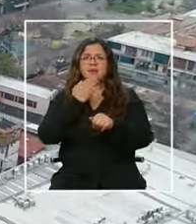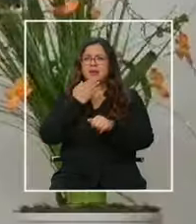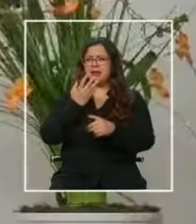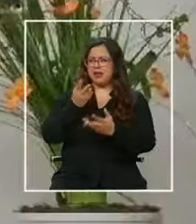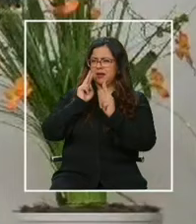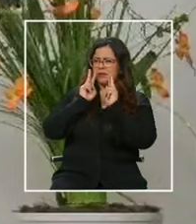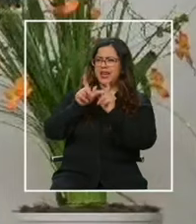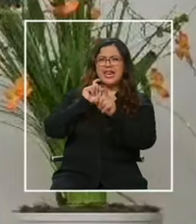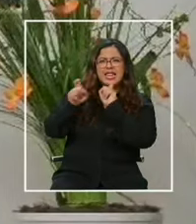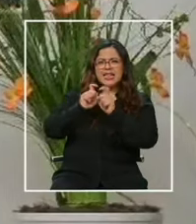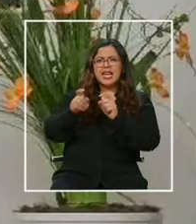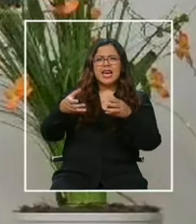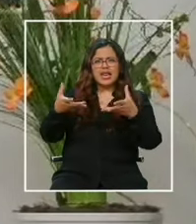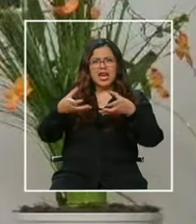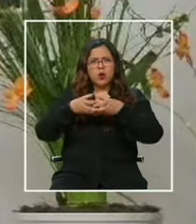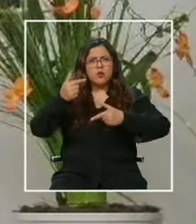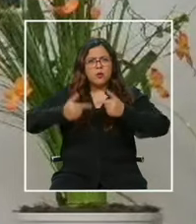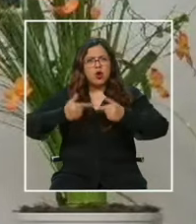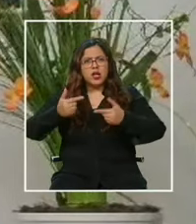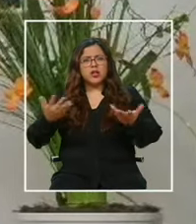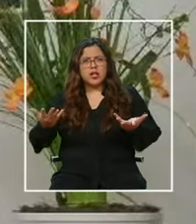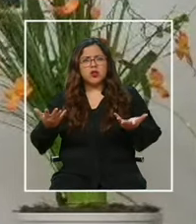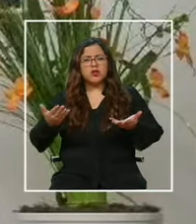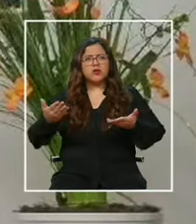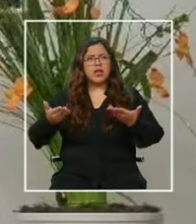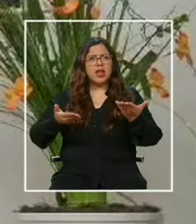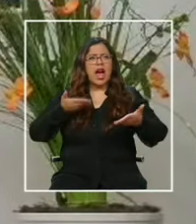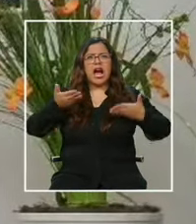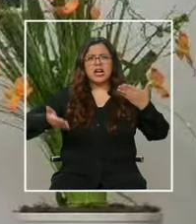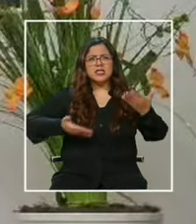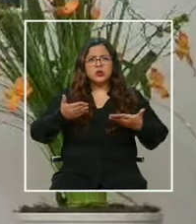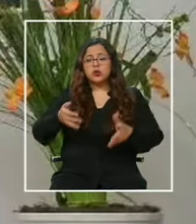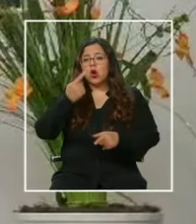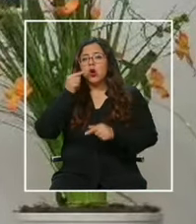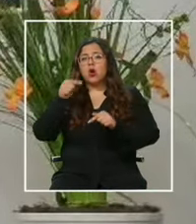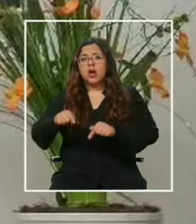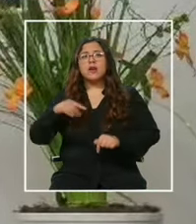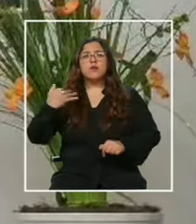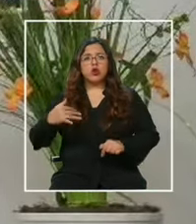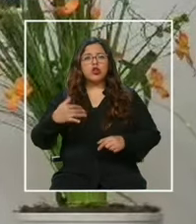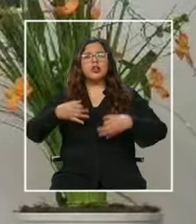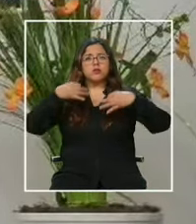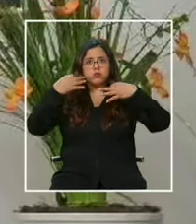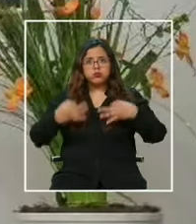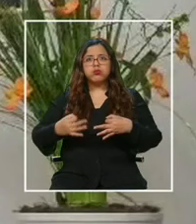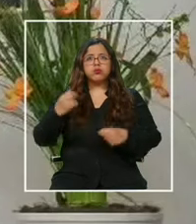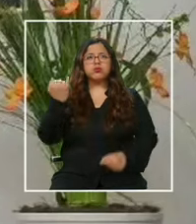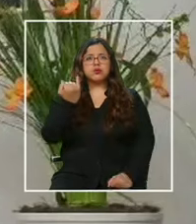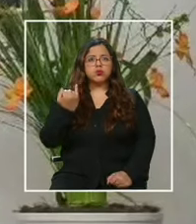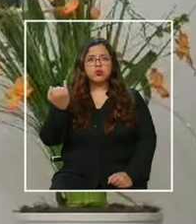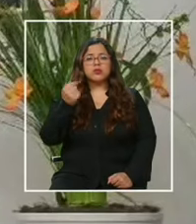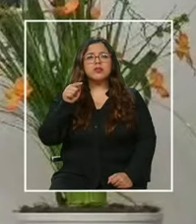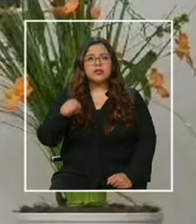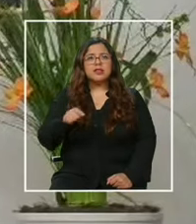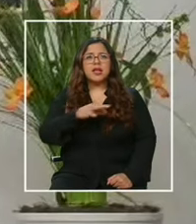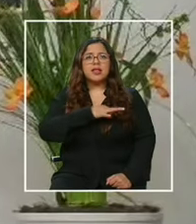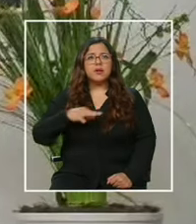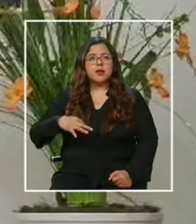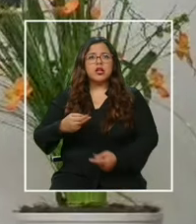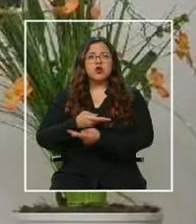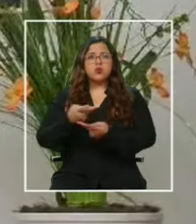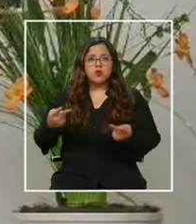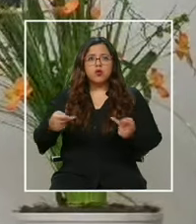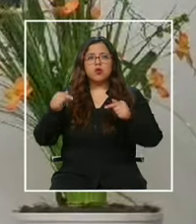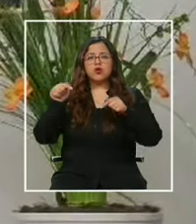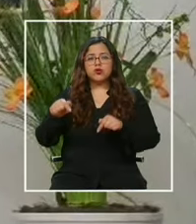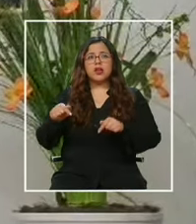partido. Creemos que es importante sostener y mantener la debida autonomía del Ministerio Público